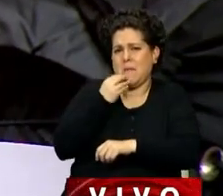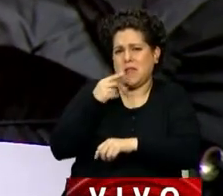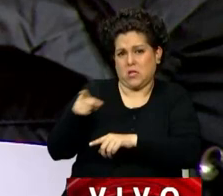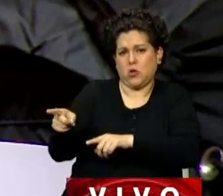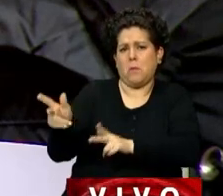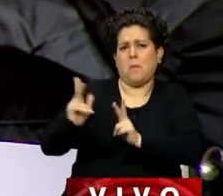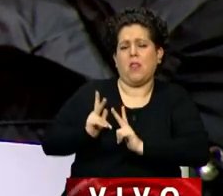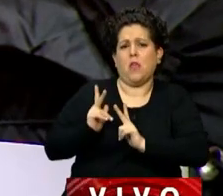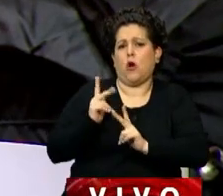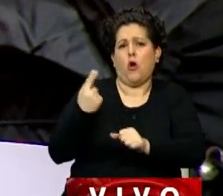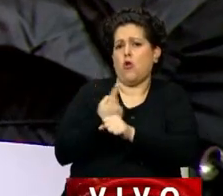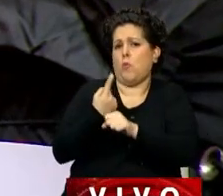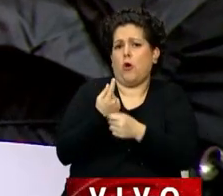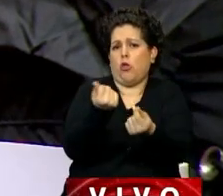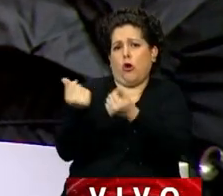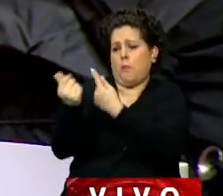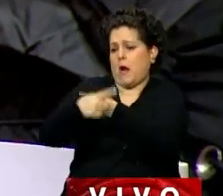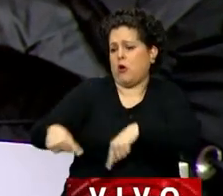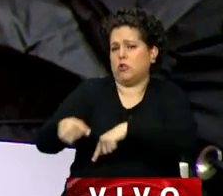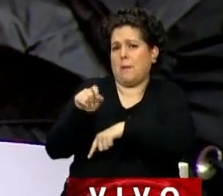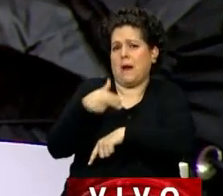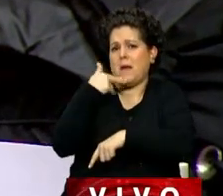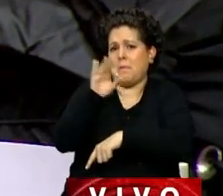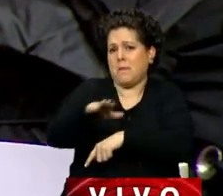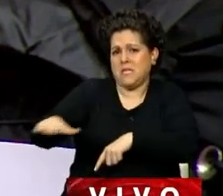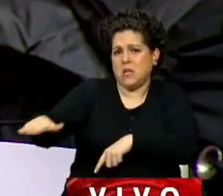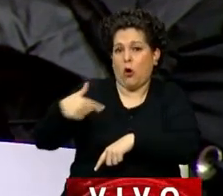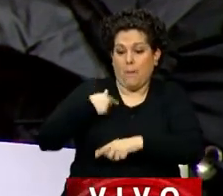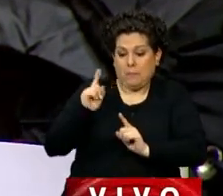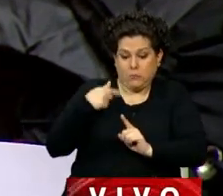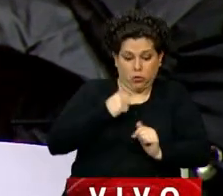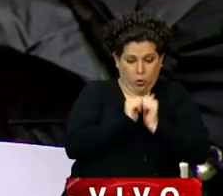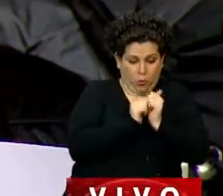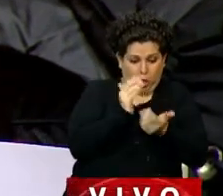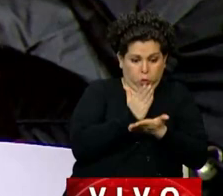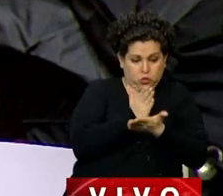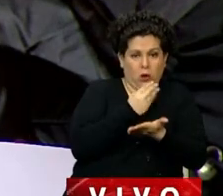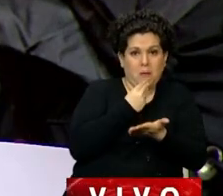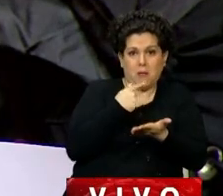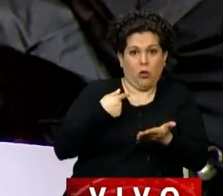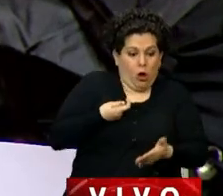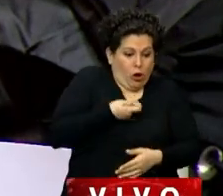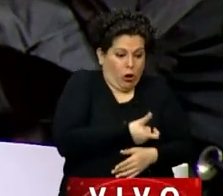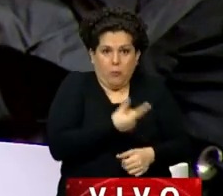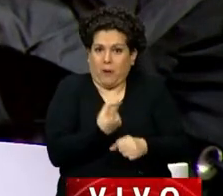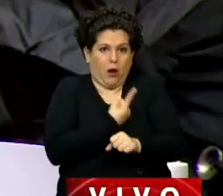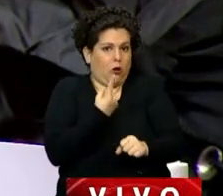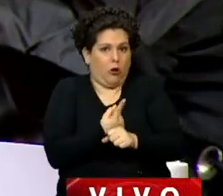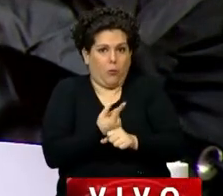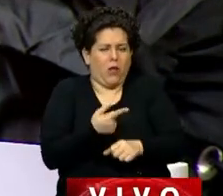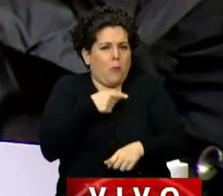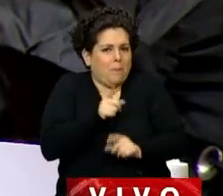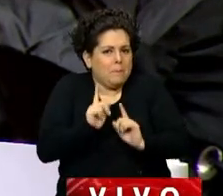puedo comprar para mis hijos los mismos alimentos que yo produzco. En ese marco estamos discutiendo